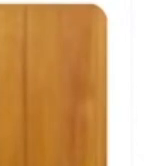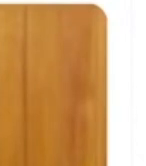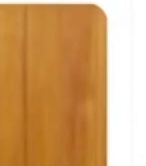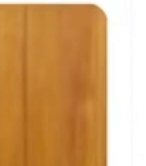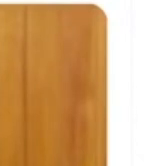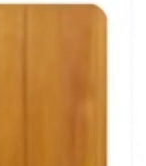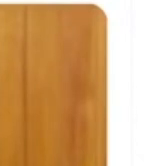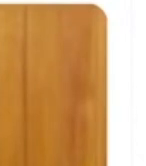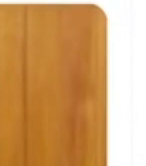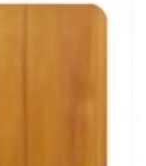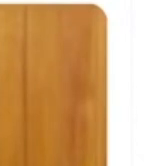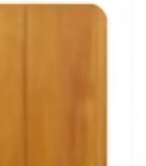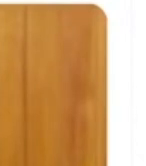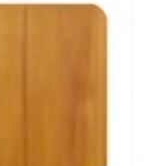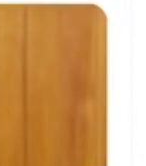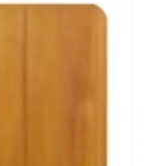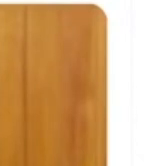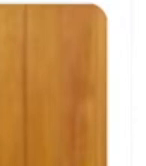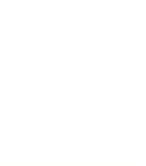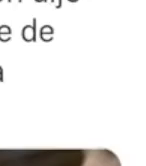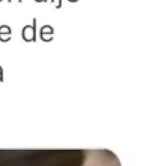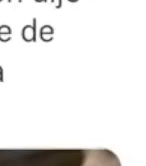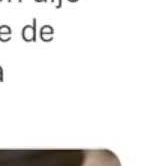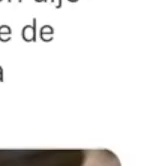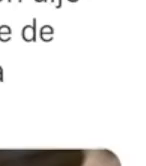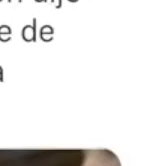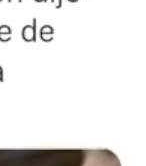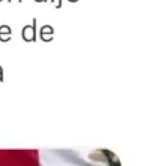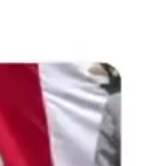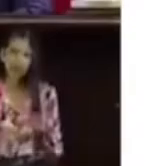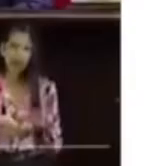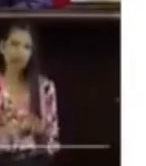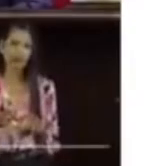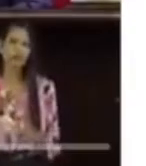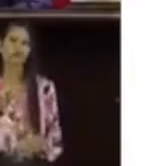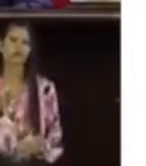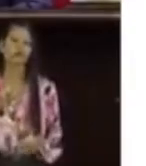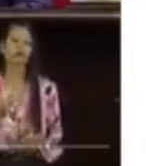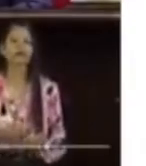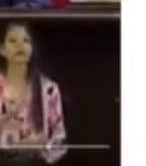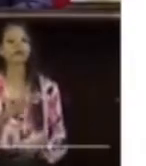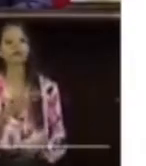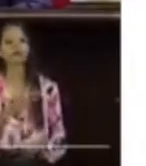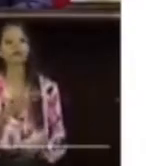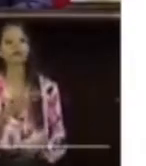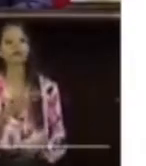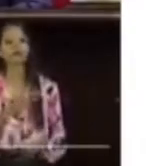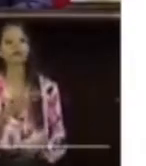la Constitución, le pide a Adán Augusto, ¿qué les cuesta? O sea, es tantito. Pero no solamente sucedió